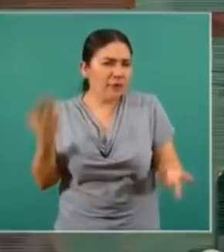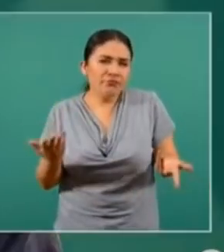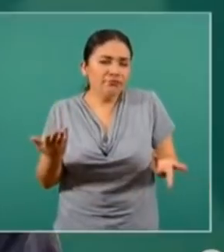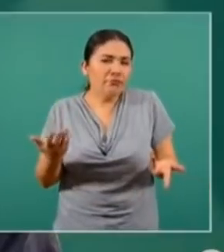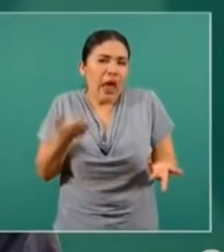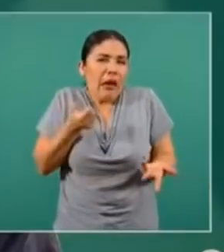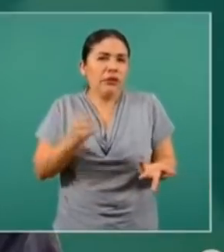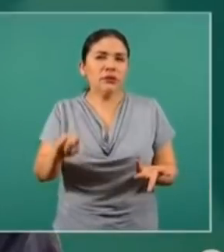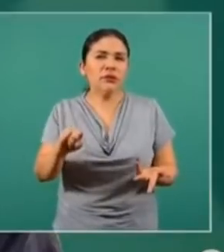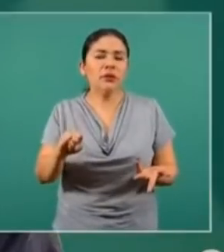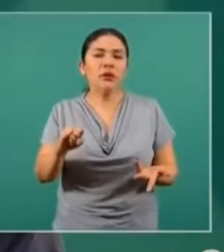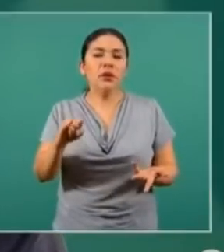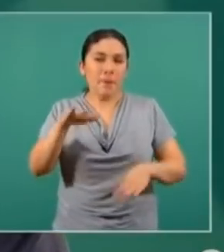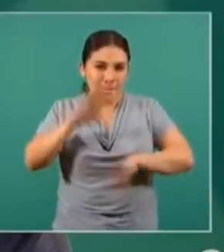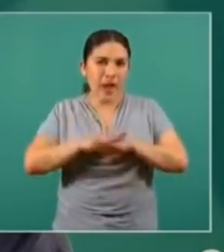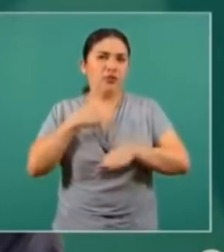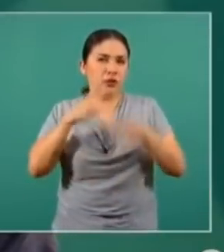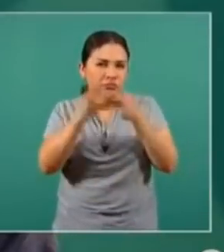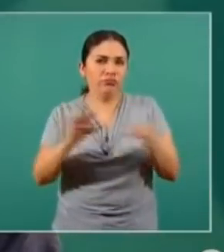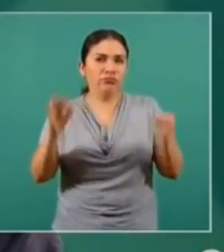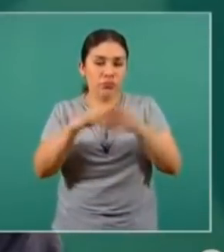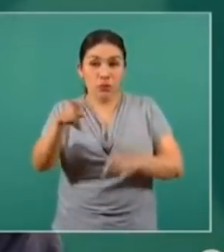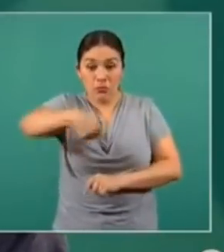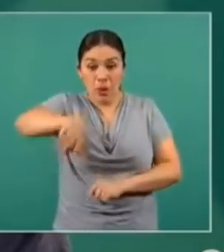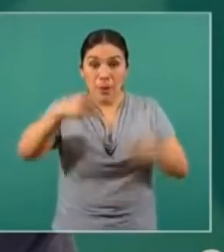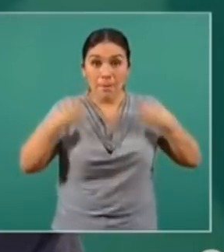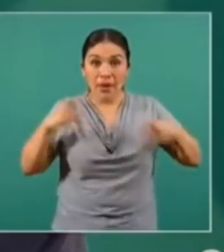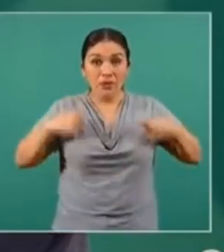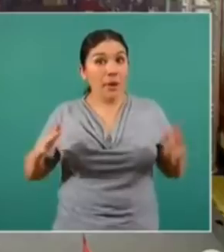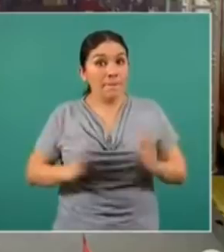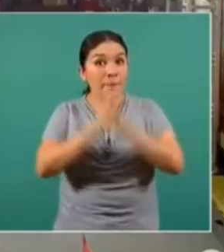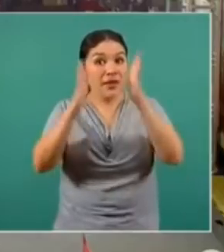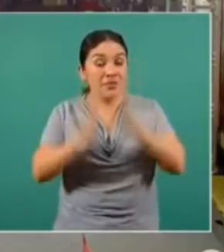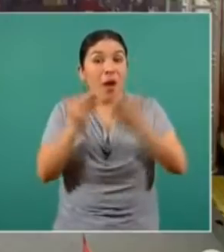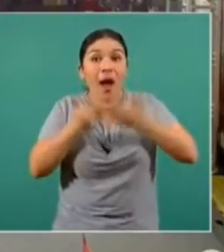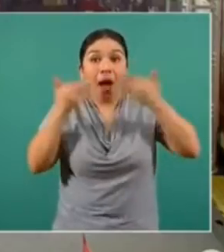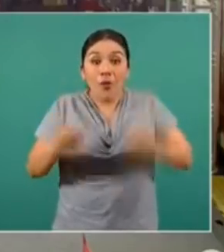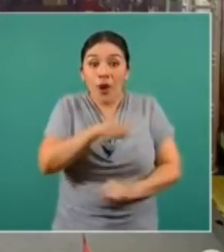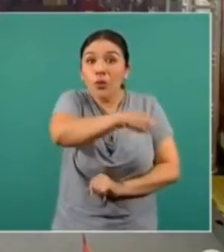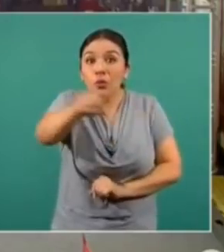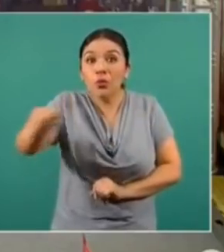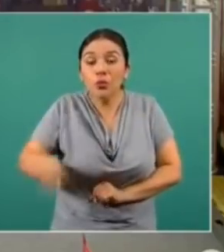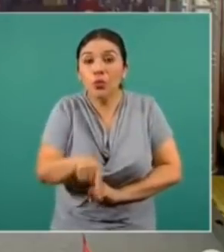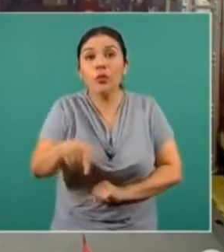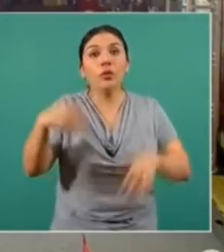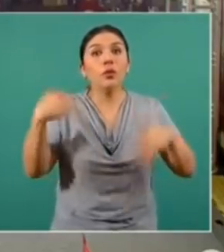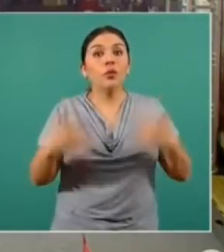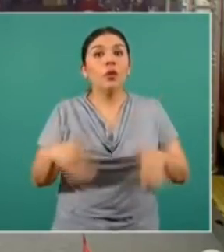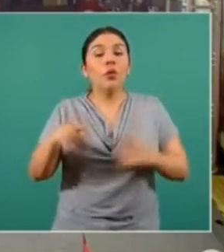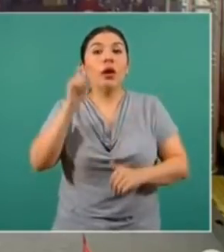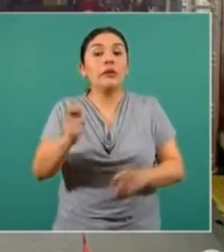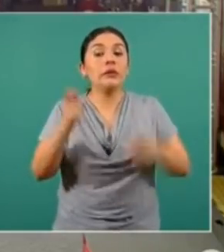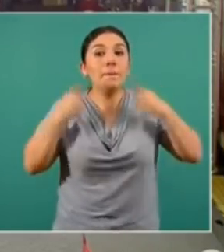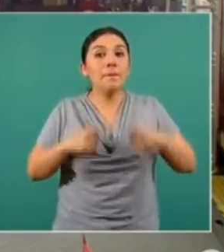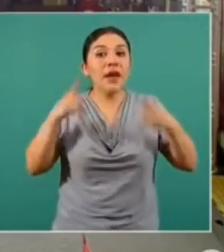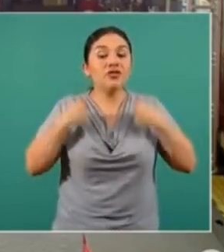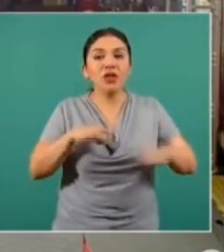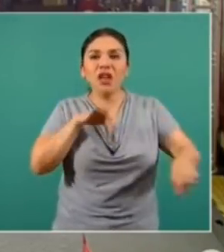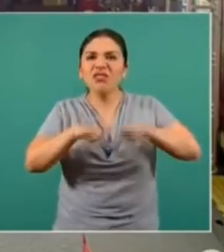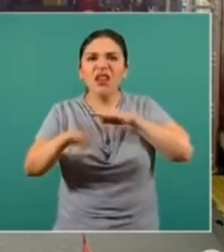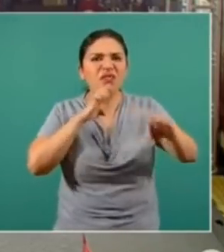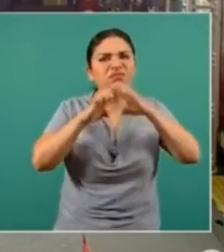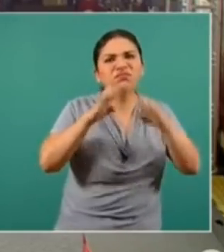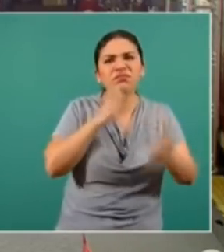hemos destacado la participación de ustedes que ahora son las personas reporteras